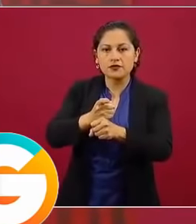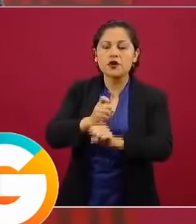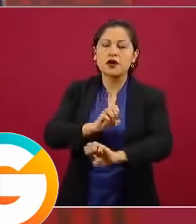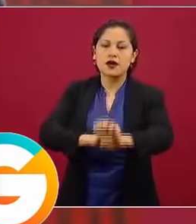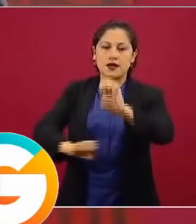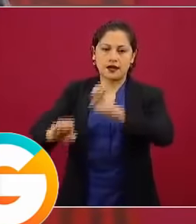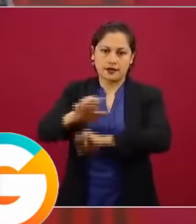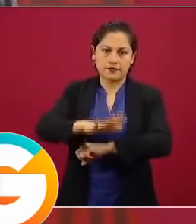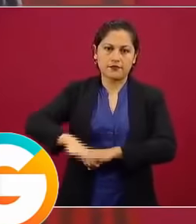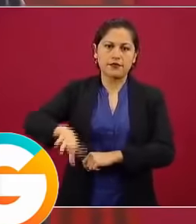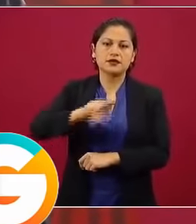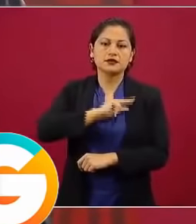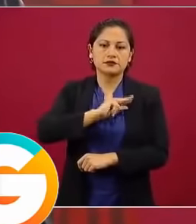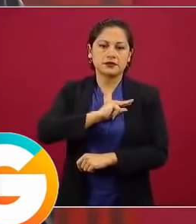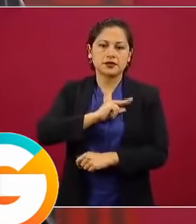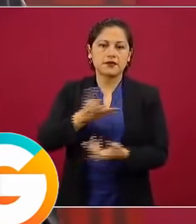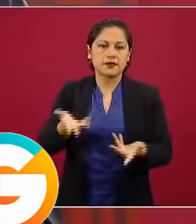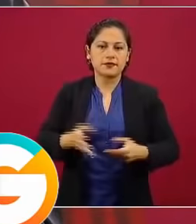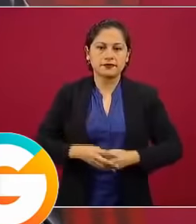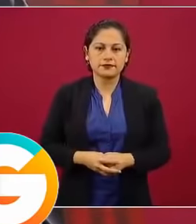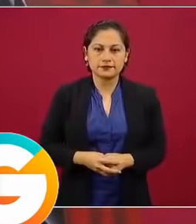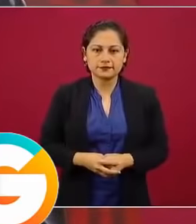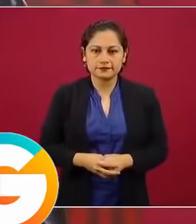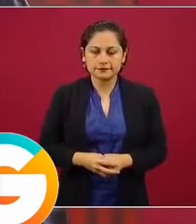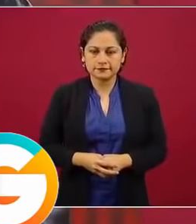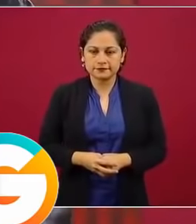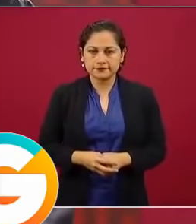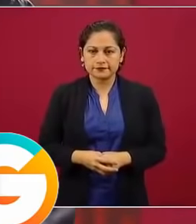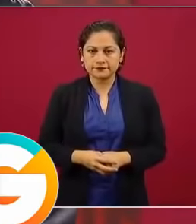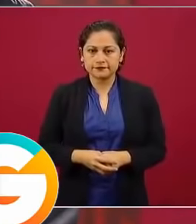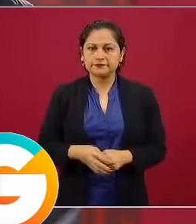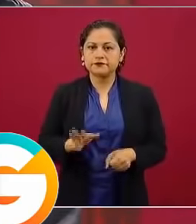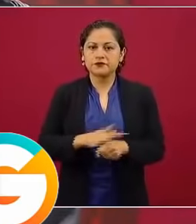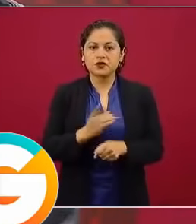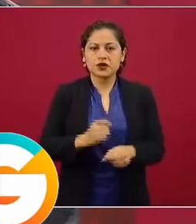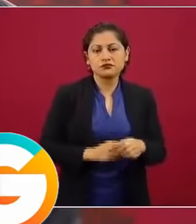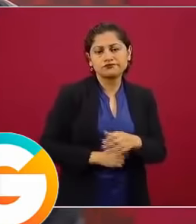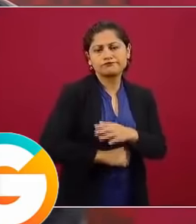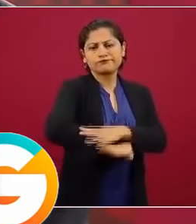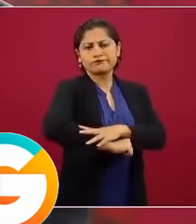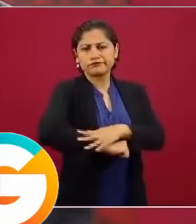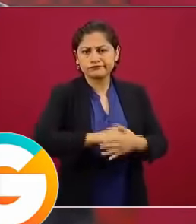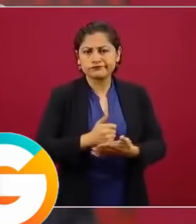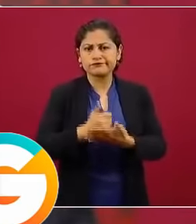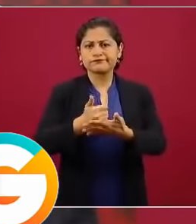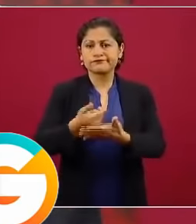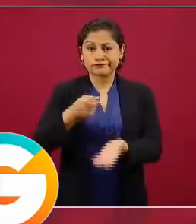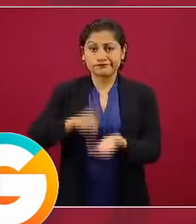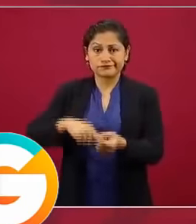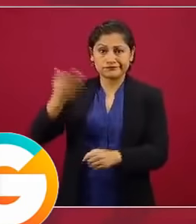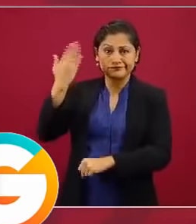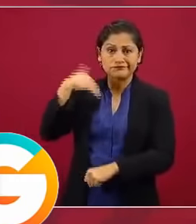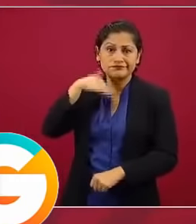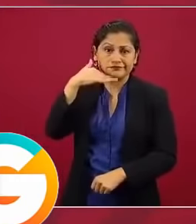a las empresas particulares por influyentismo y por corrupción.